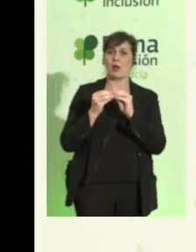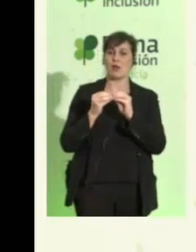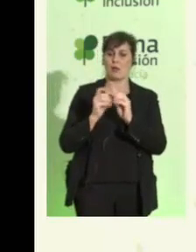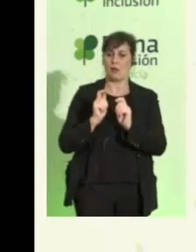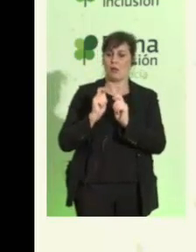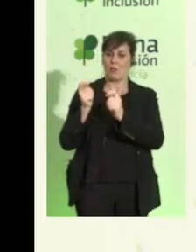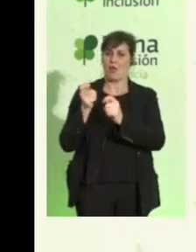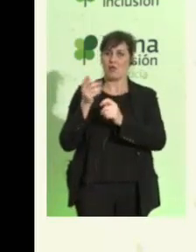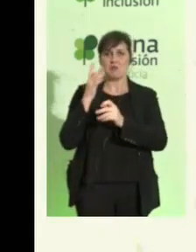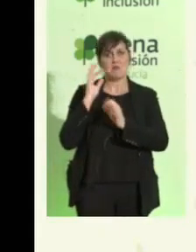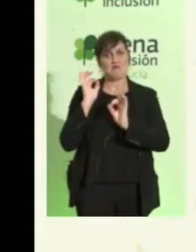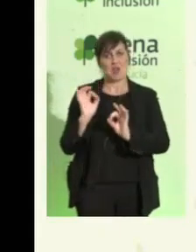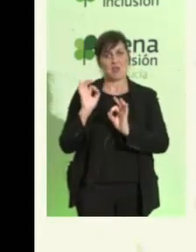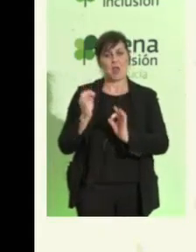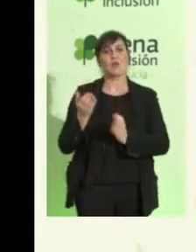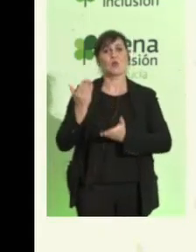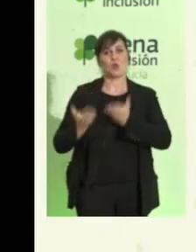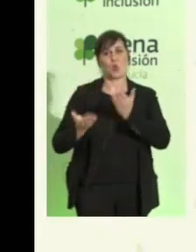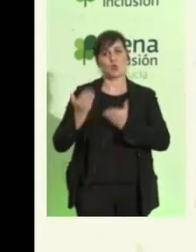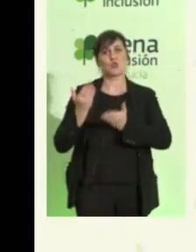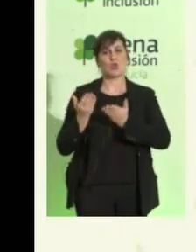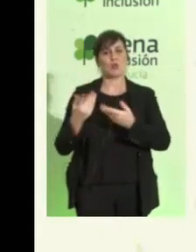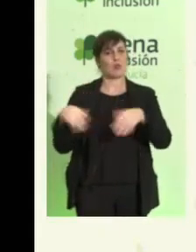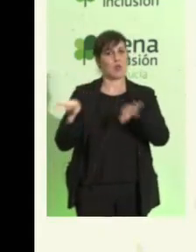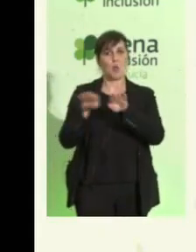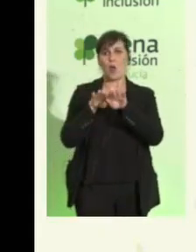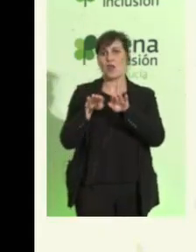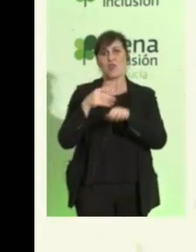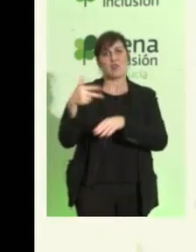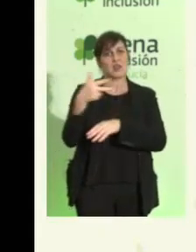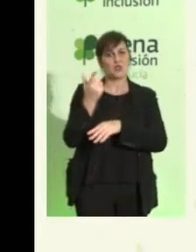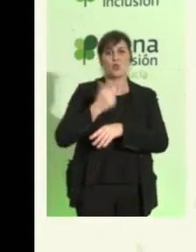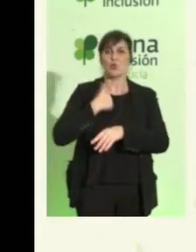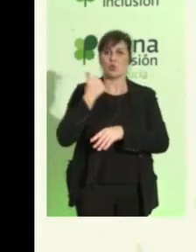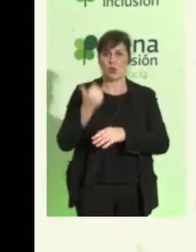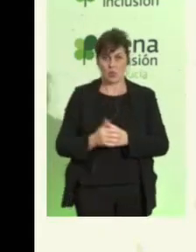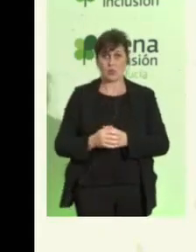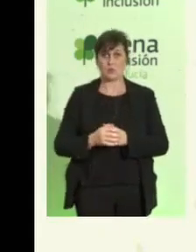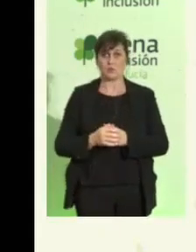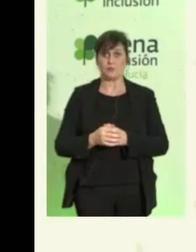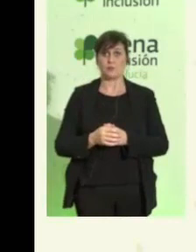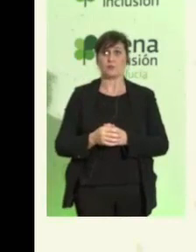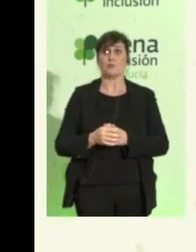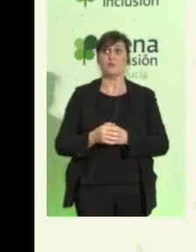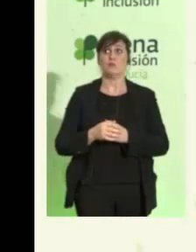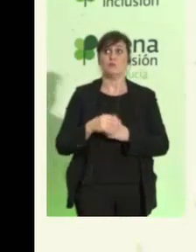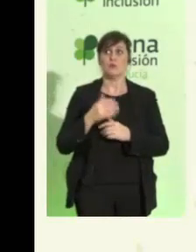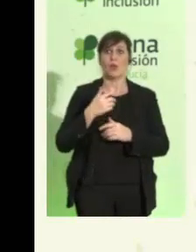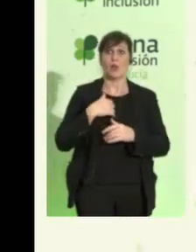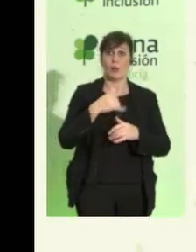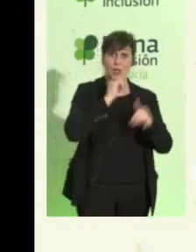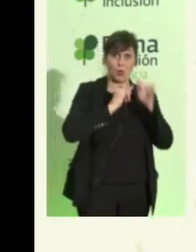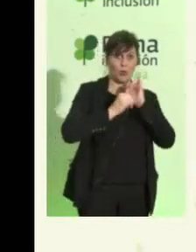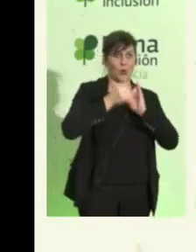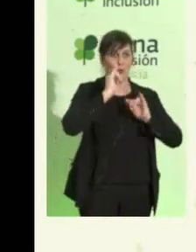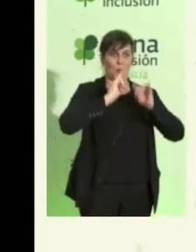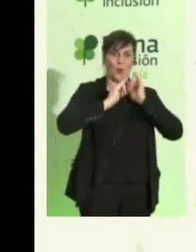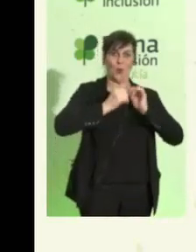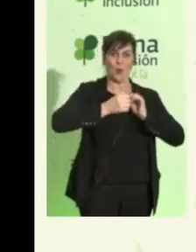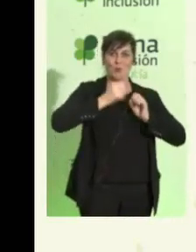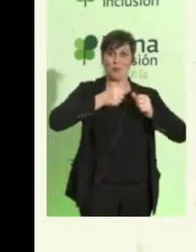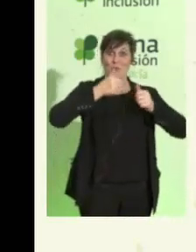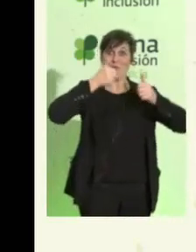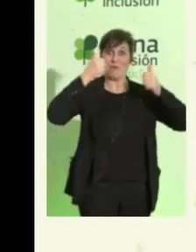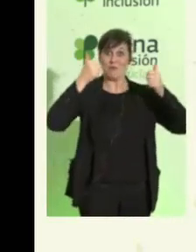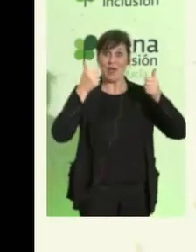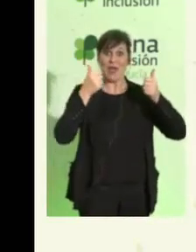garantizase justicia, iguales derechos, iguales oportunidades. Y mientras más vino bebíamos, más mejor nos parecía la idea, y para